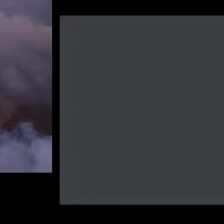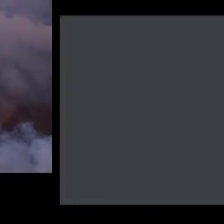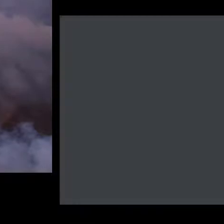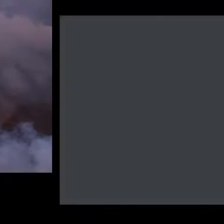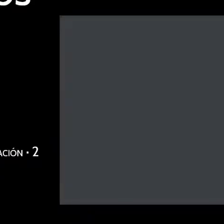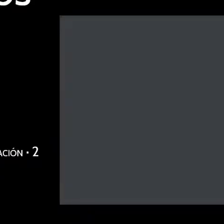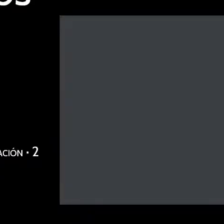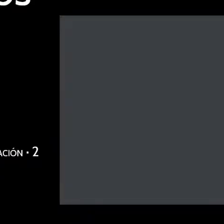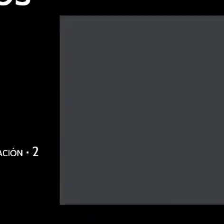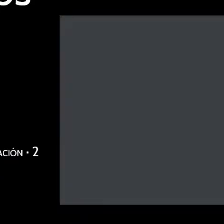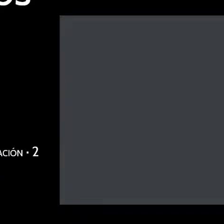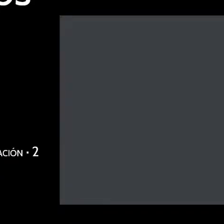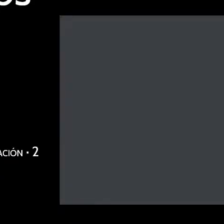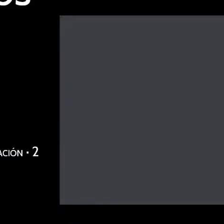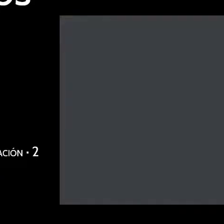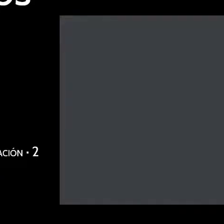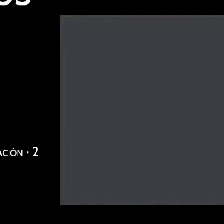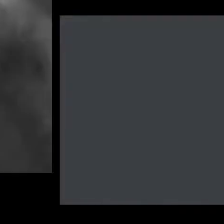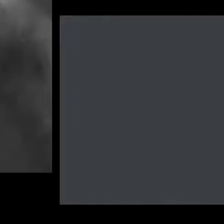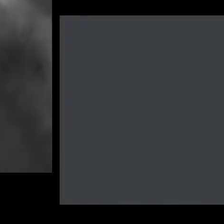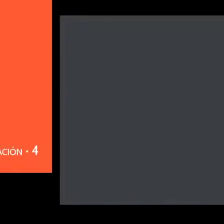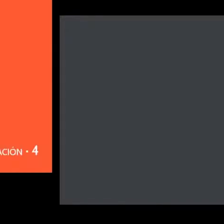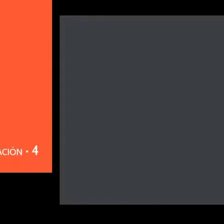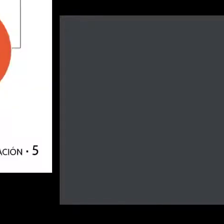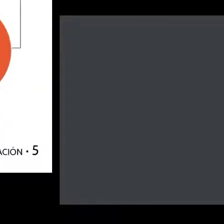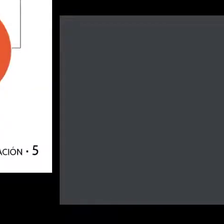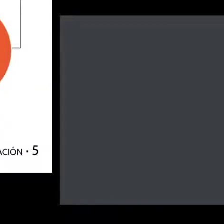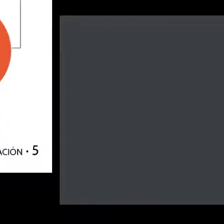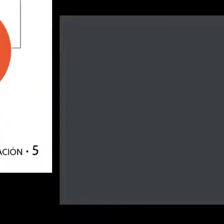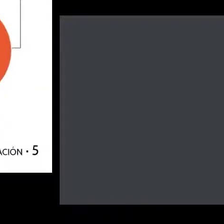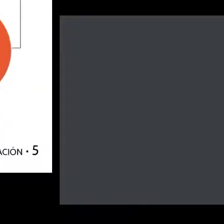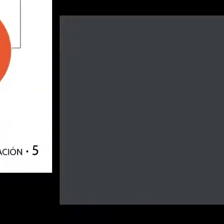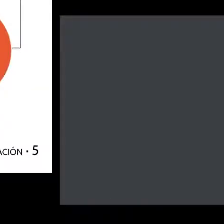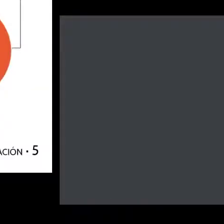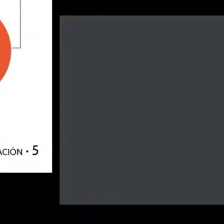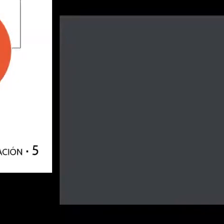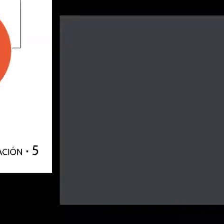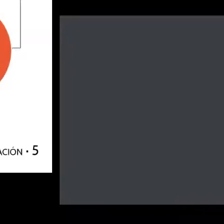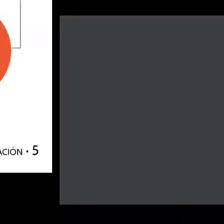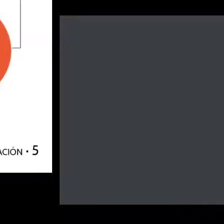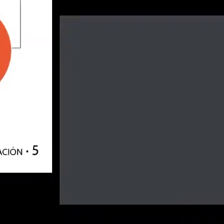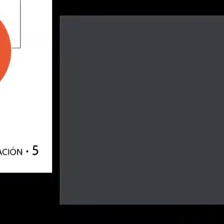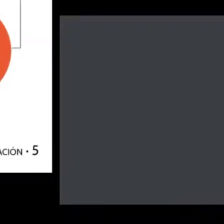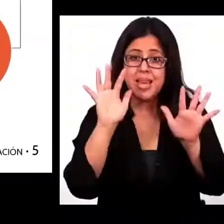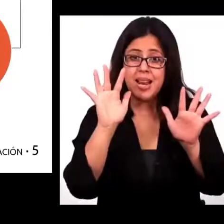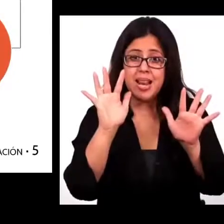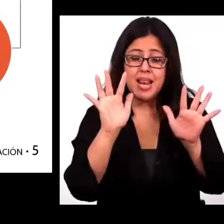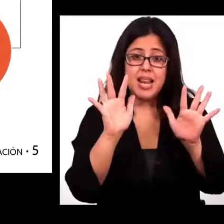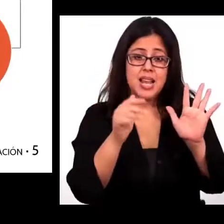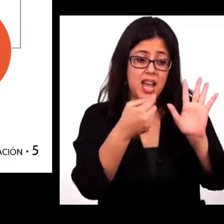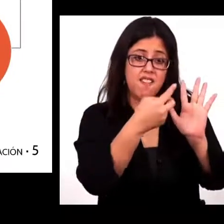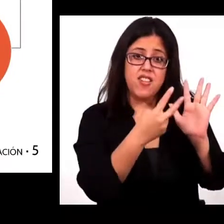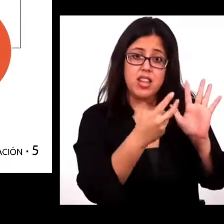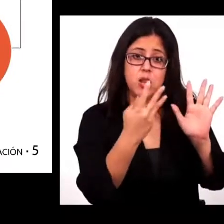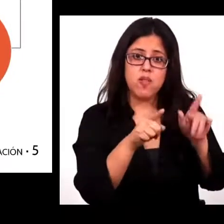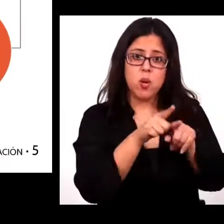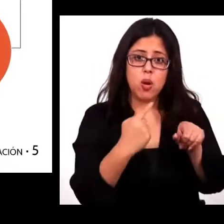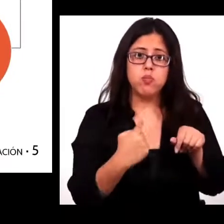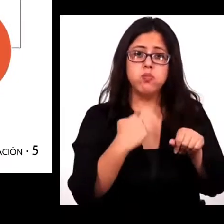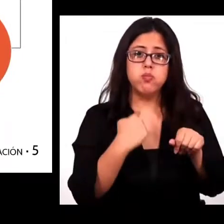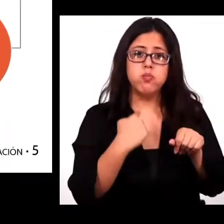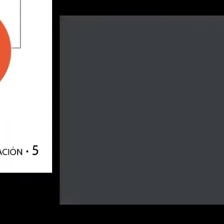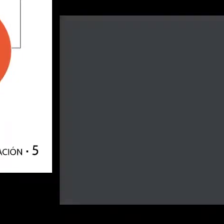humanos. Eso significa que 29 de cada 100.000 niños, niñas y adolescentes han sido víctimas de este flagelo